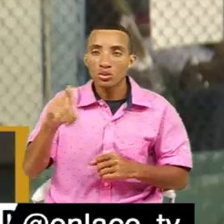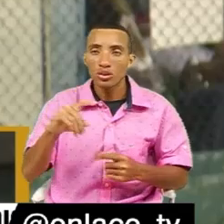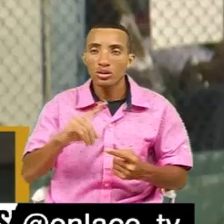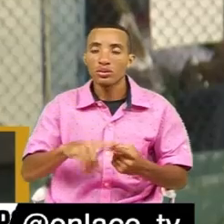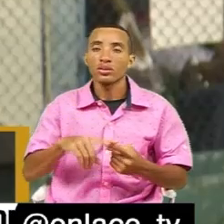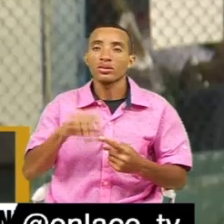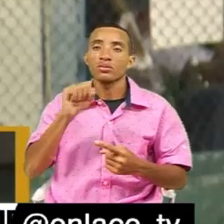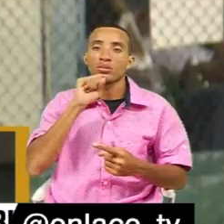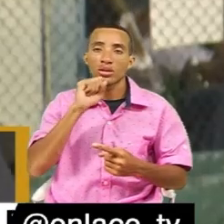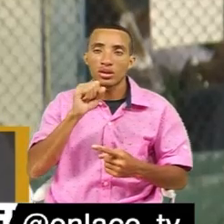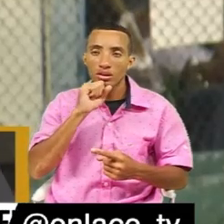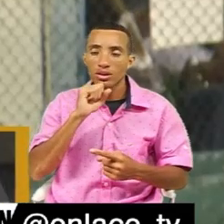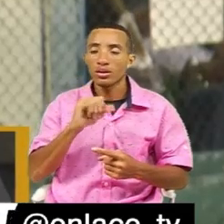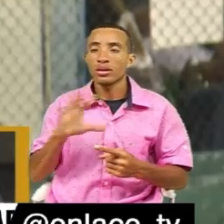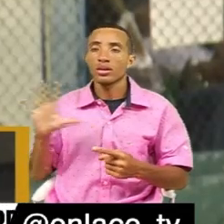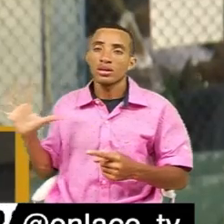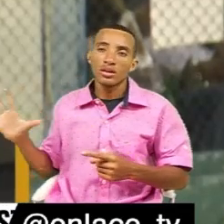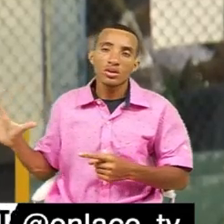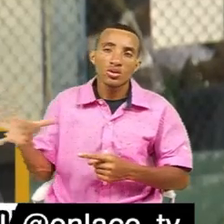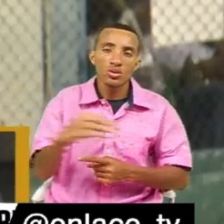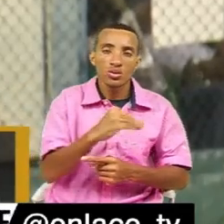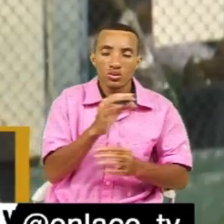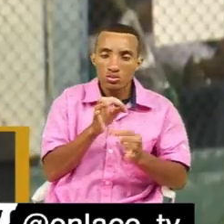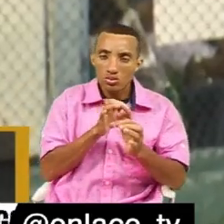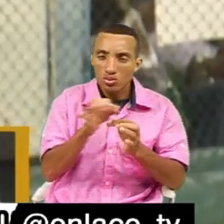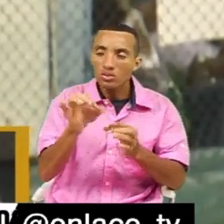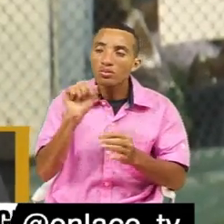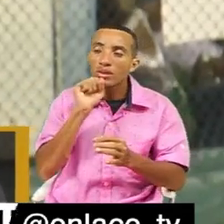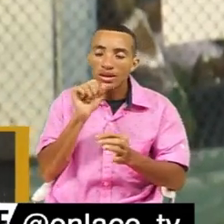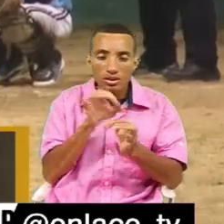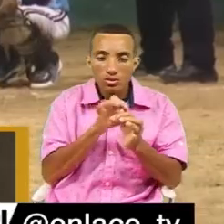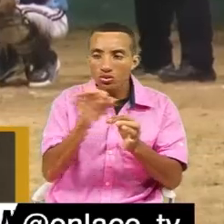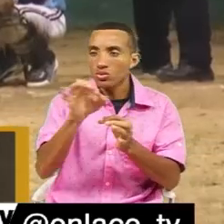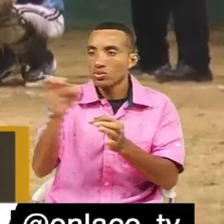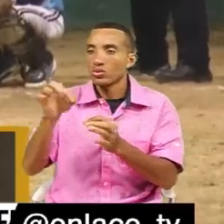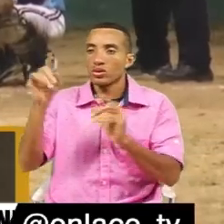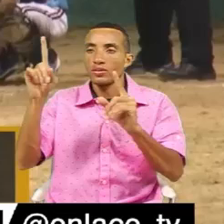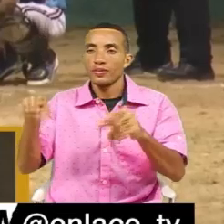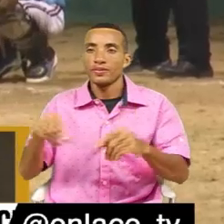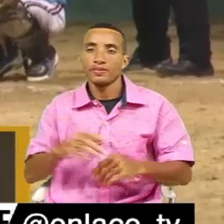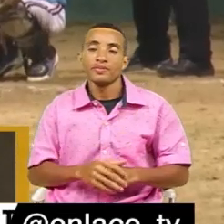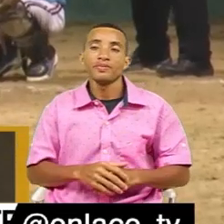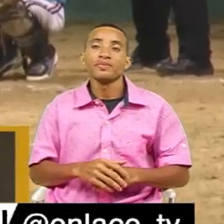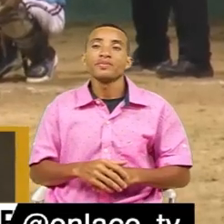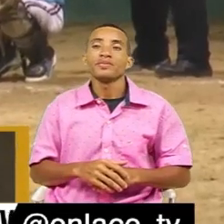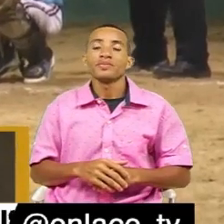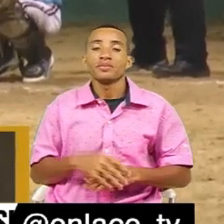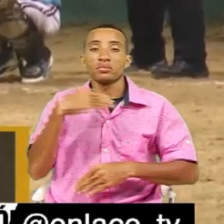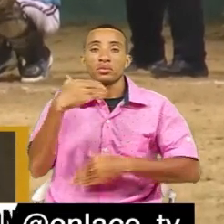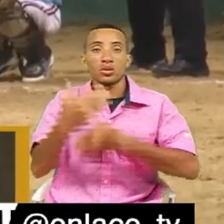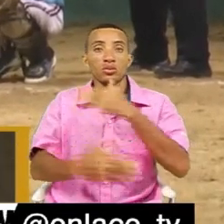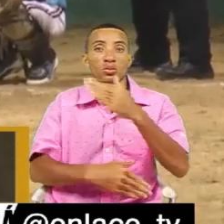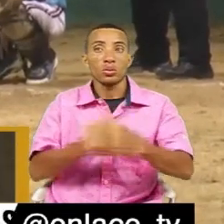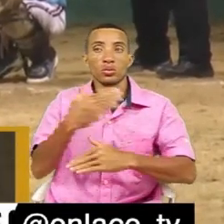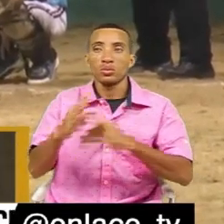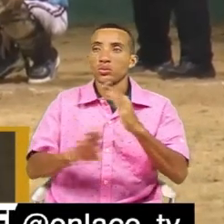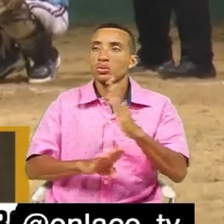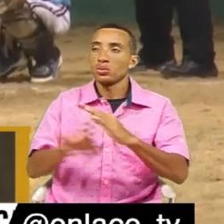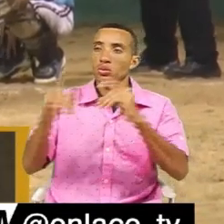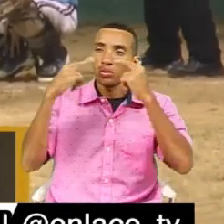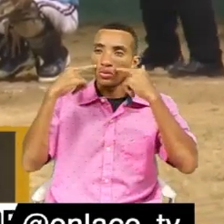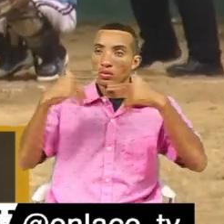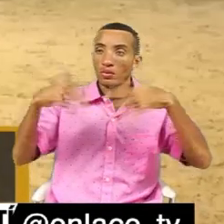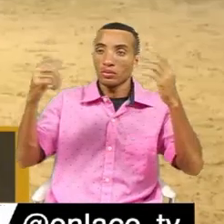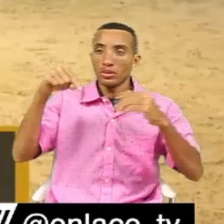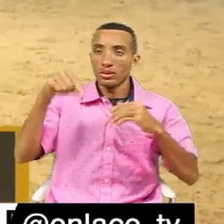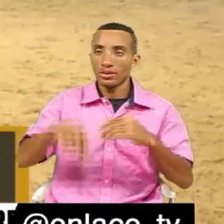Barranca, en todas las partes aledañas aquí a Barranca. Con el auge que está retomando el softball de primera categoría en Barranca